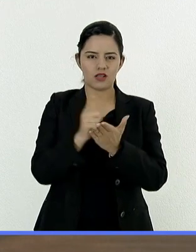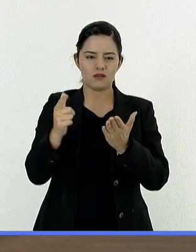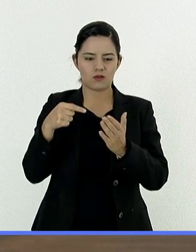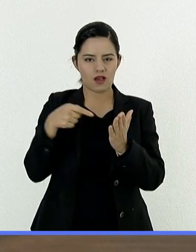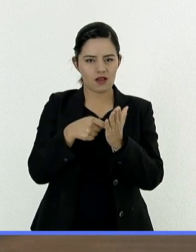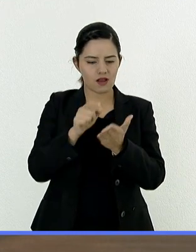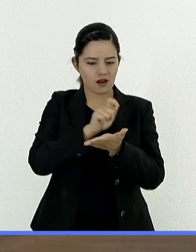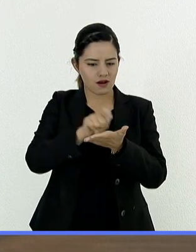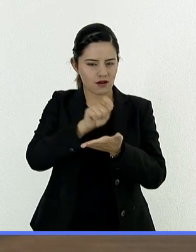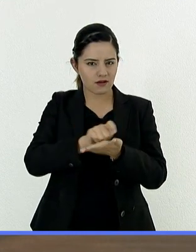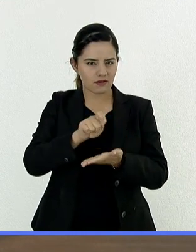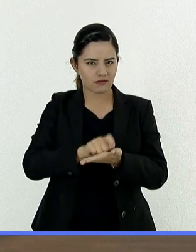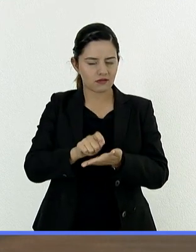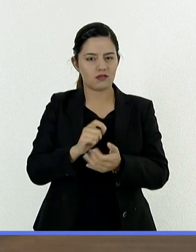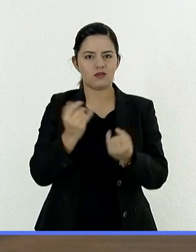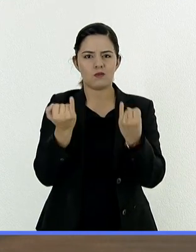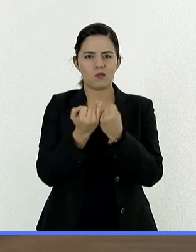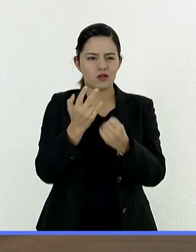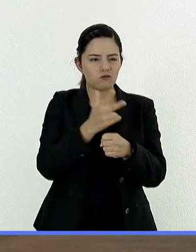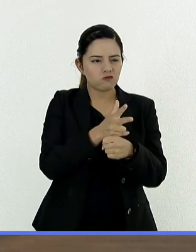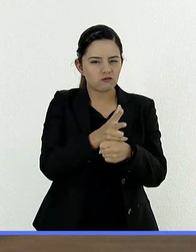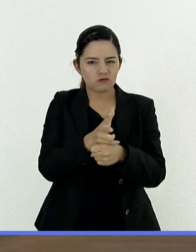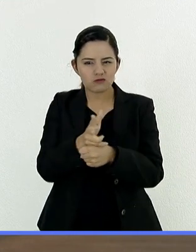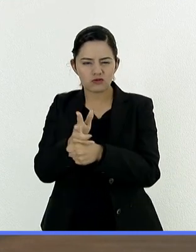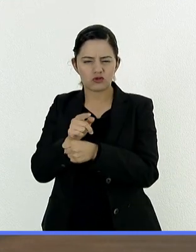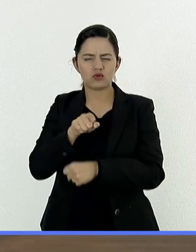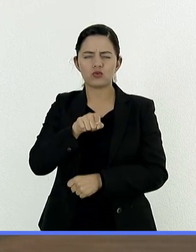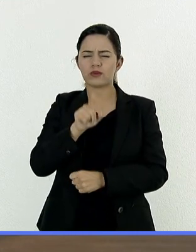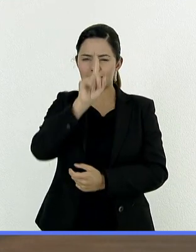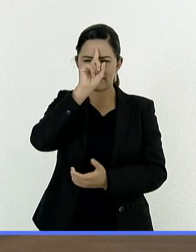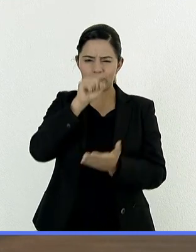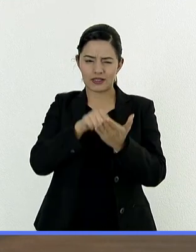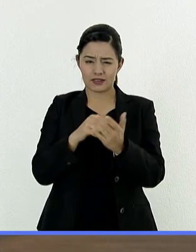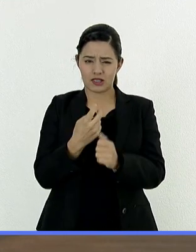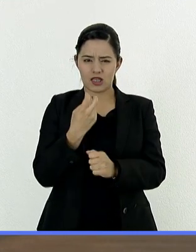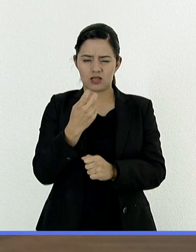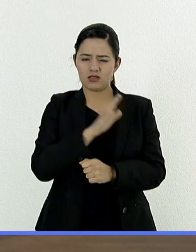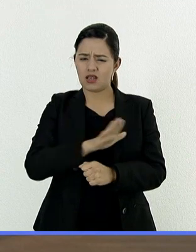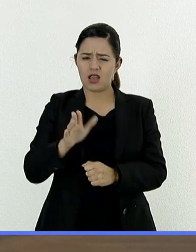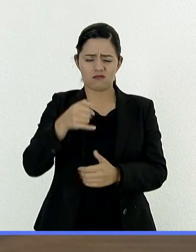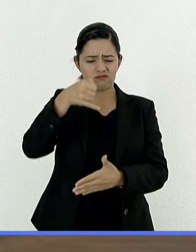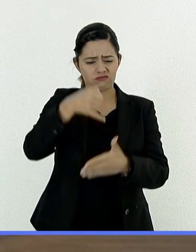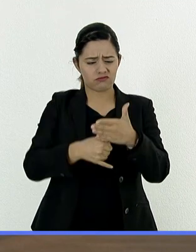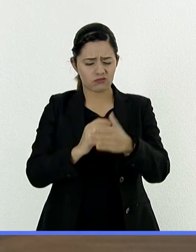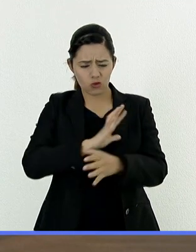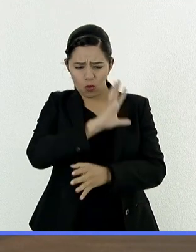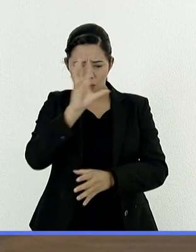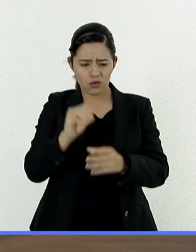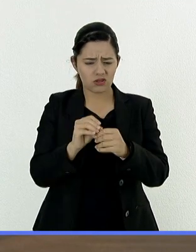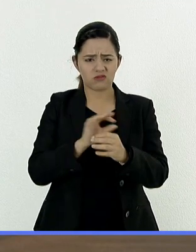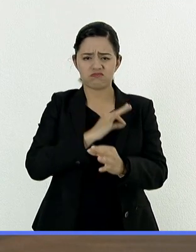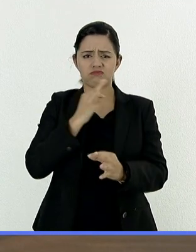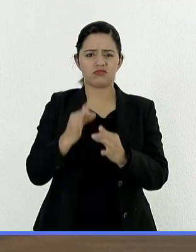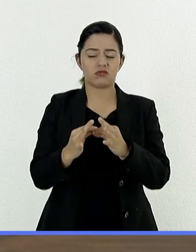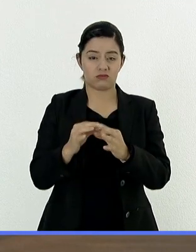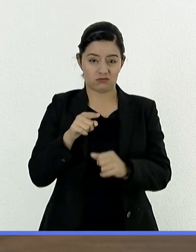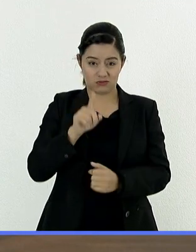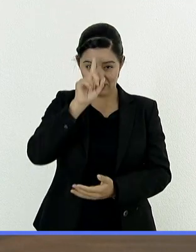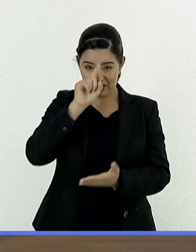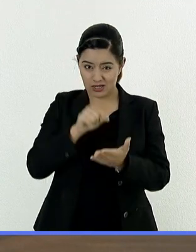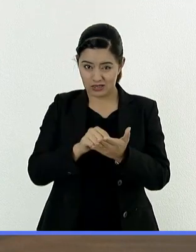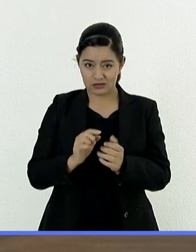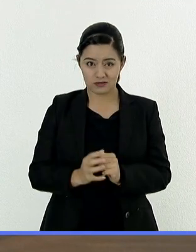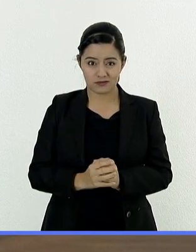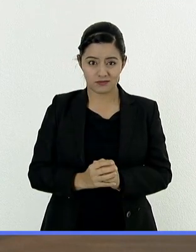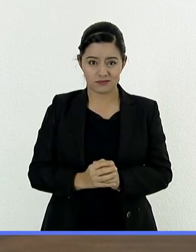documental crees que se acabe crees que se agoten algún momento esta exploración de alrededor de seis mil cenotes de la Península yucateca